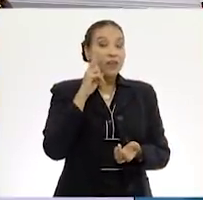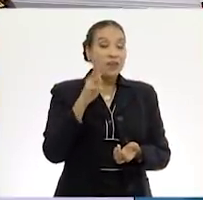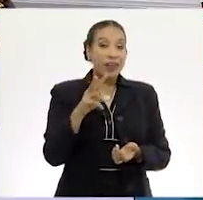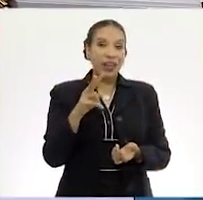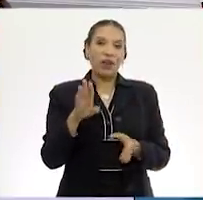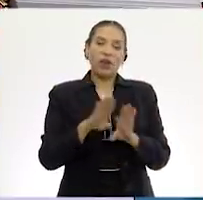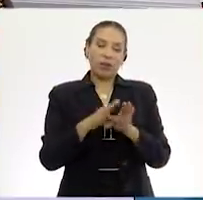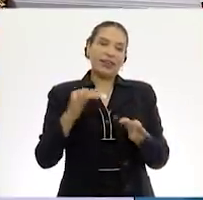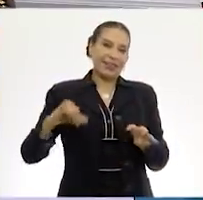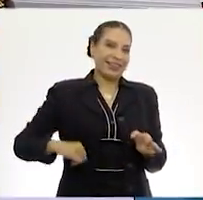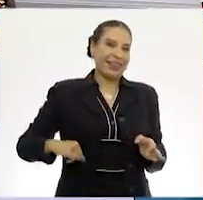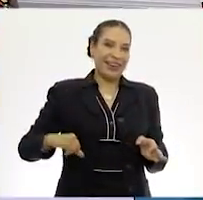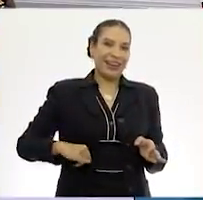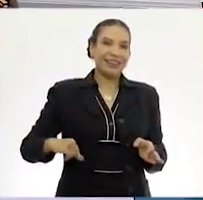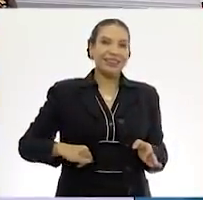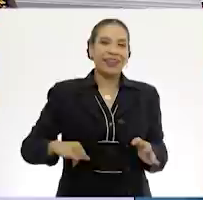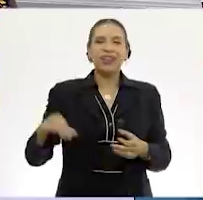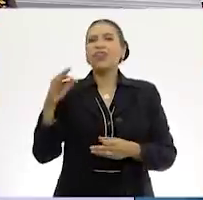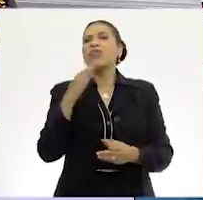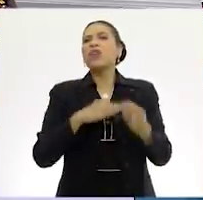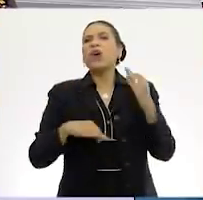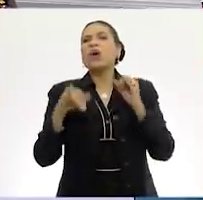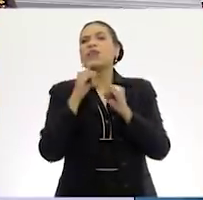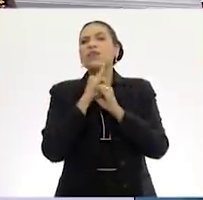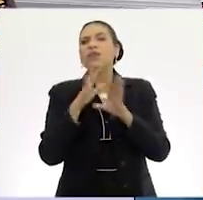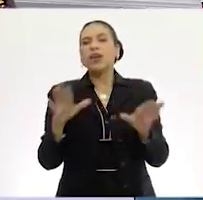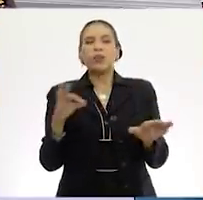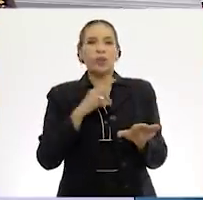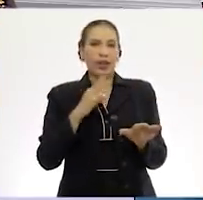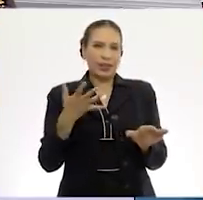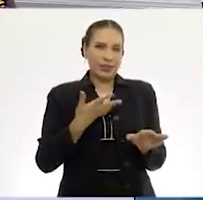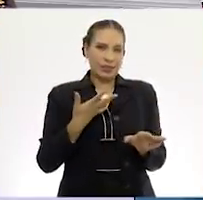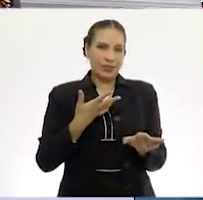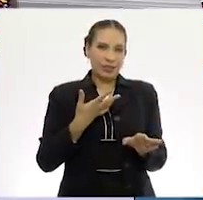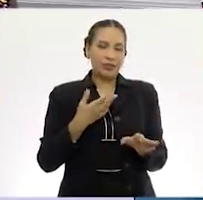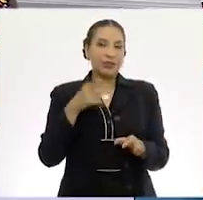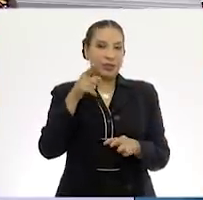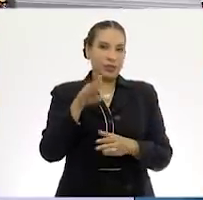esta sesión muy interesante con toda la información que pudimos obtener